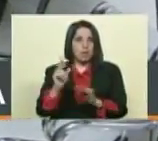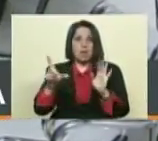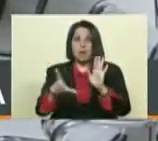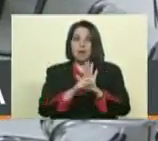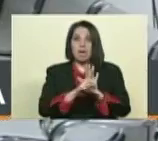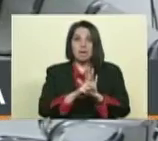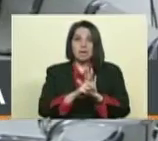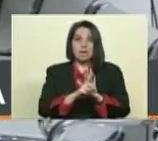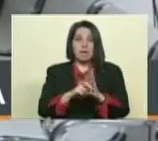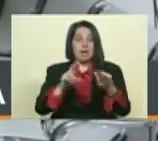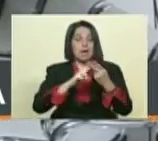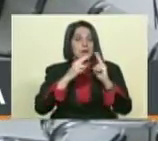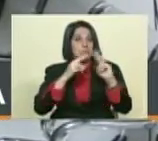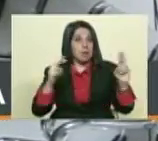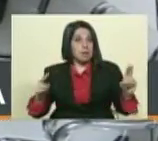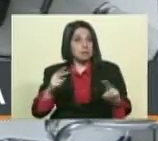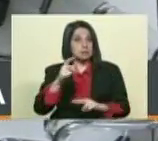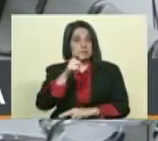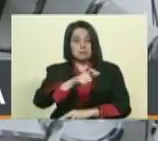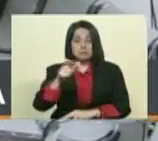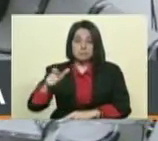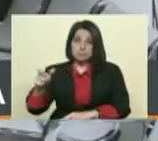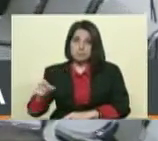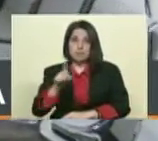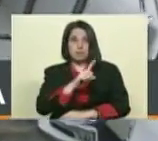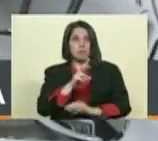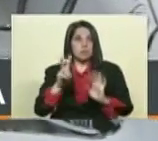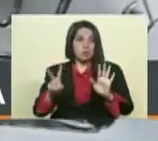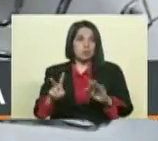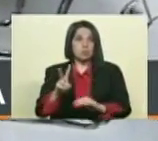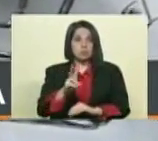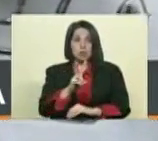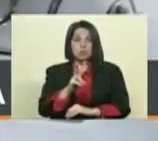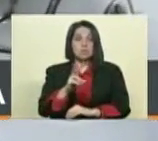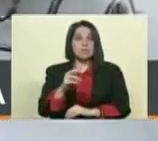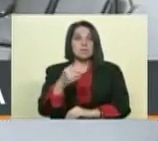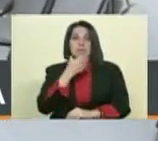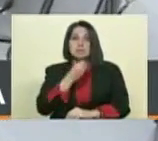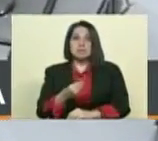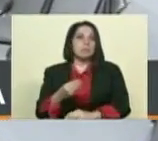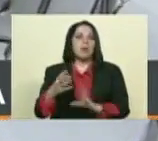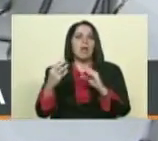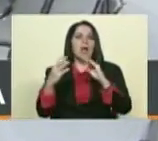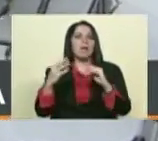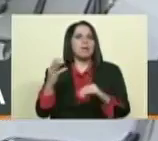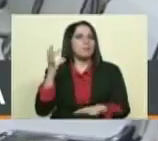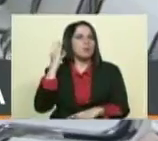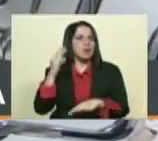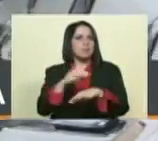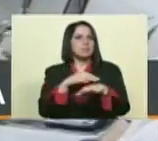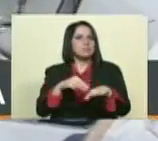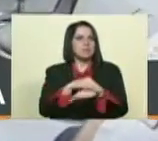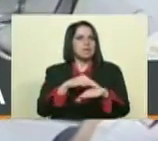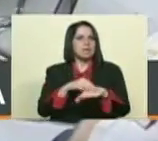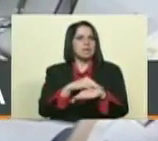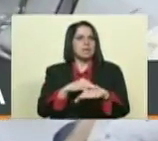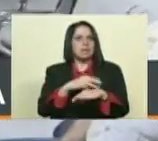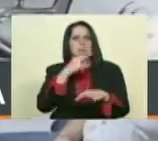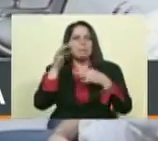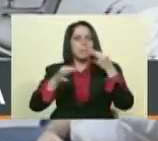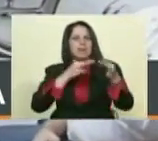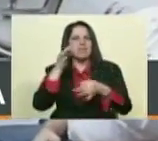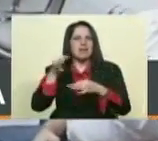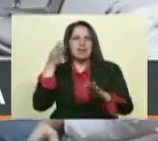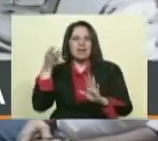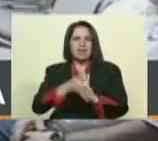ley de ciudadanía, que se va a aprobar el 12 de diciembre en un gran debate. Yo quiero darle la palabra a la viceministra Susani para que ella nos explique cómo